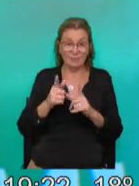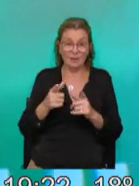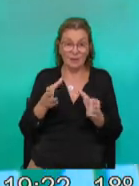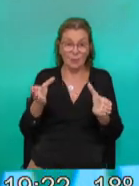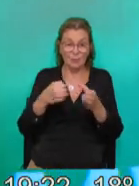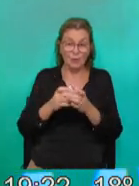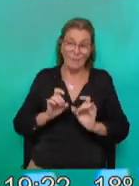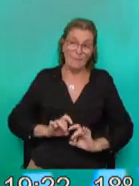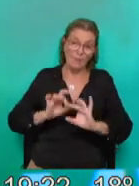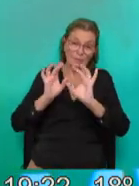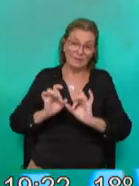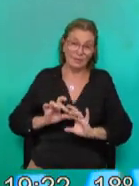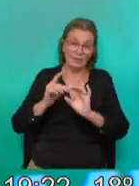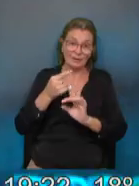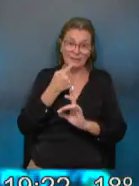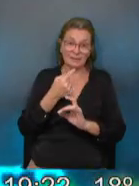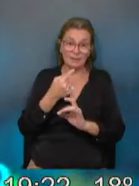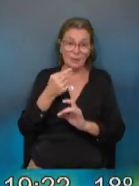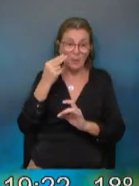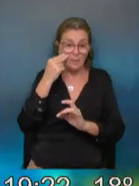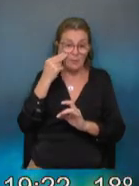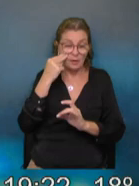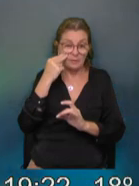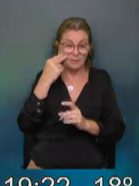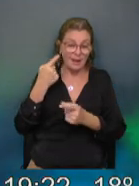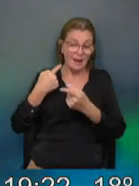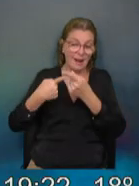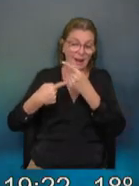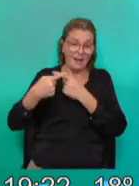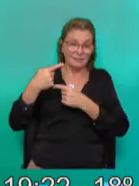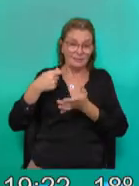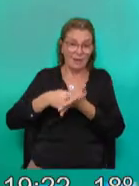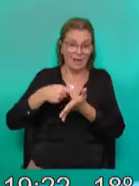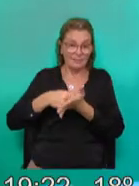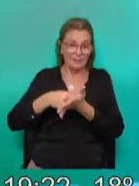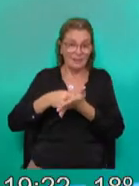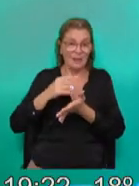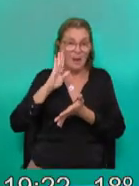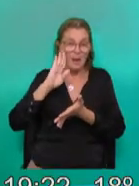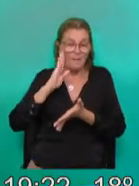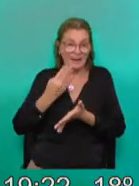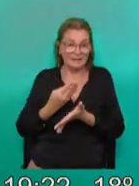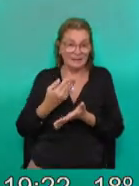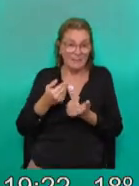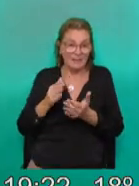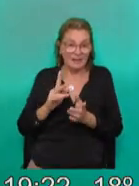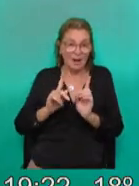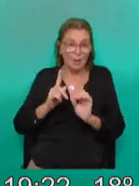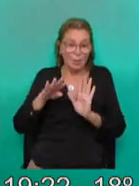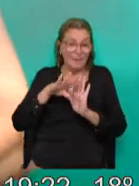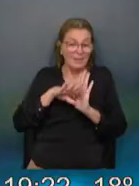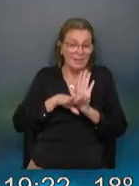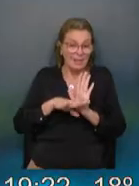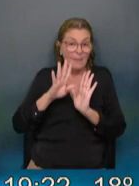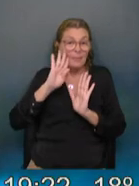Unión de Exportadores, es lo que los perjudica el atraso cambiario. Y parece que se empezaron a tomar algunas medidas,